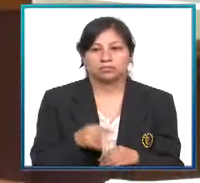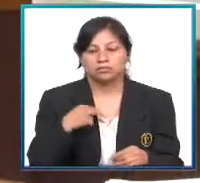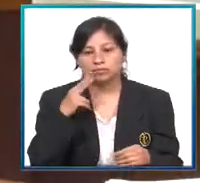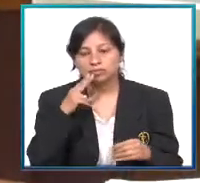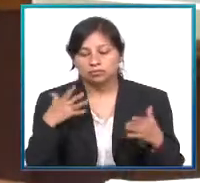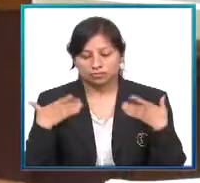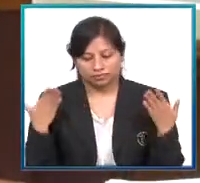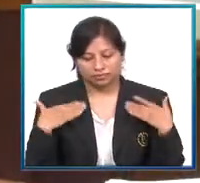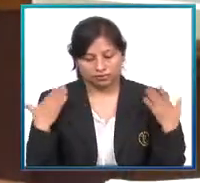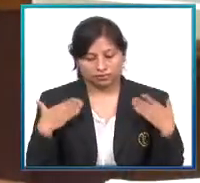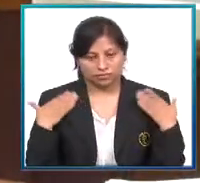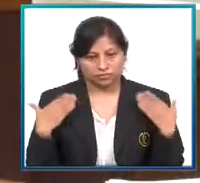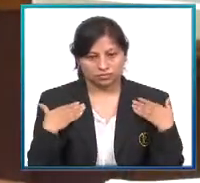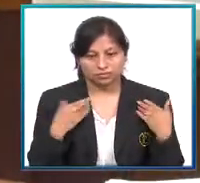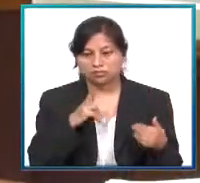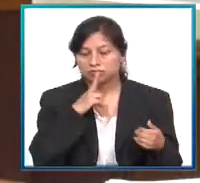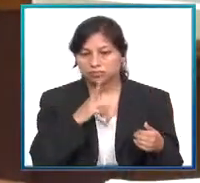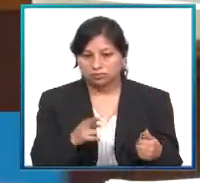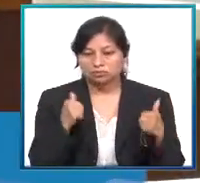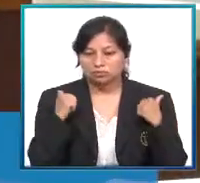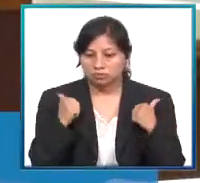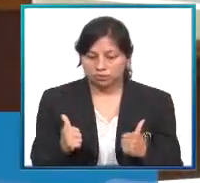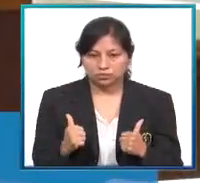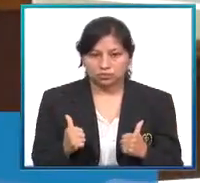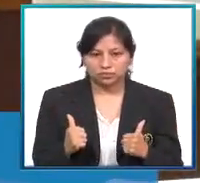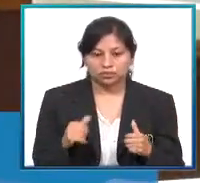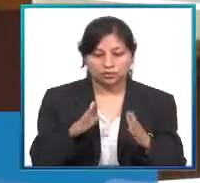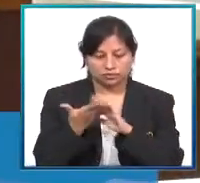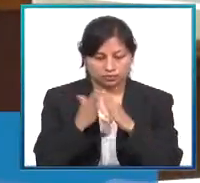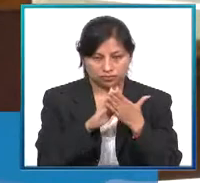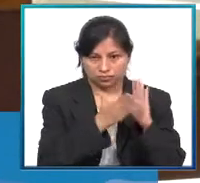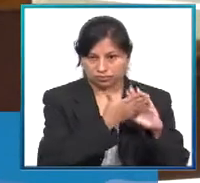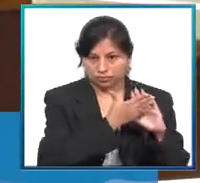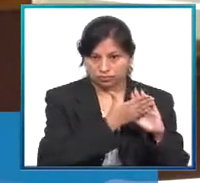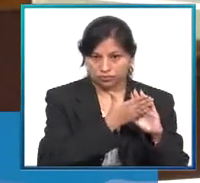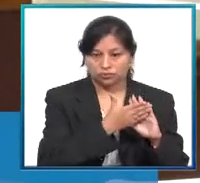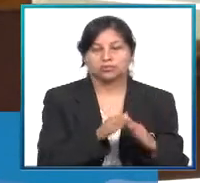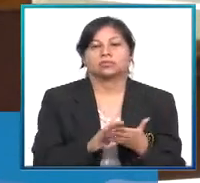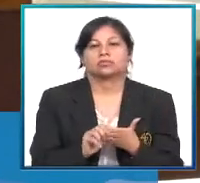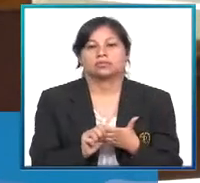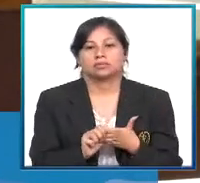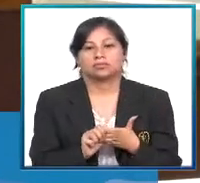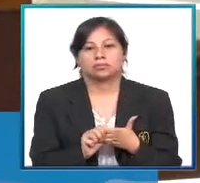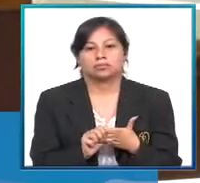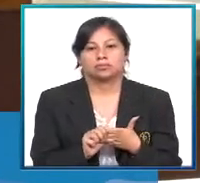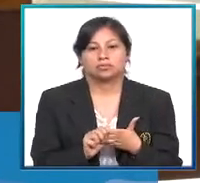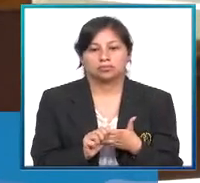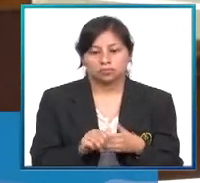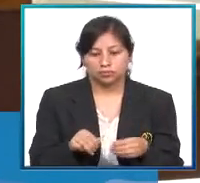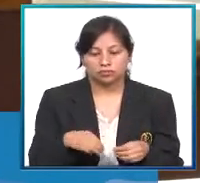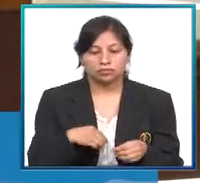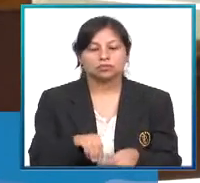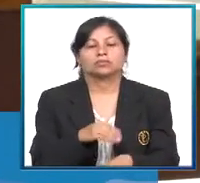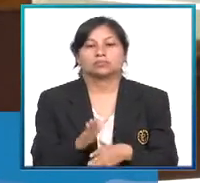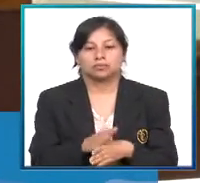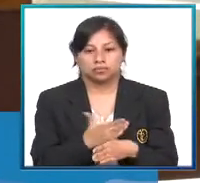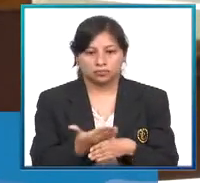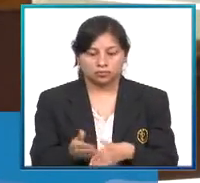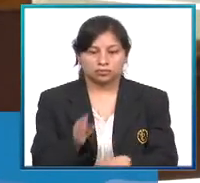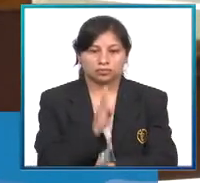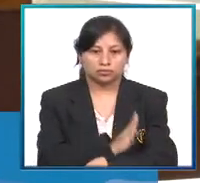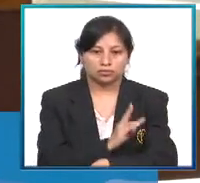muy contenta, los resultados muy satisfactorios para la comunidad de Chilascó, del municipio de Salamá, Baja